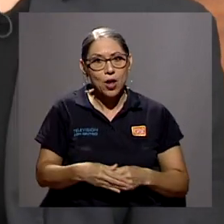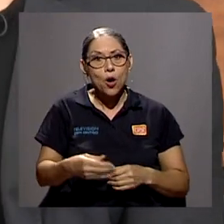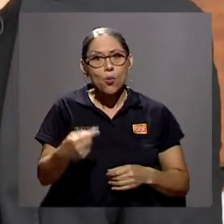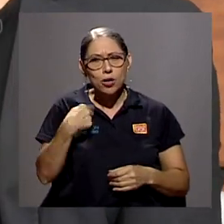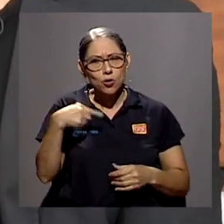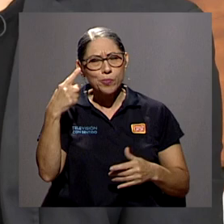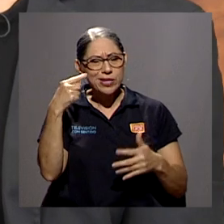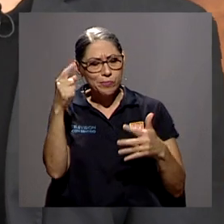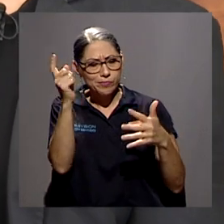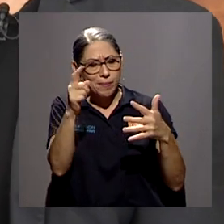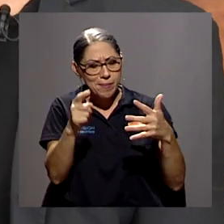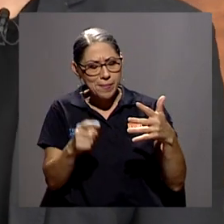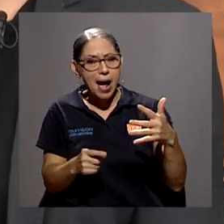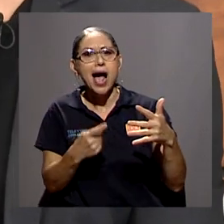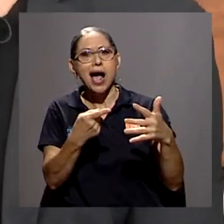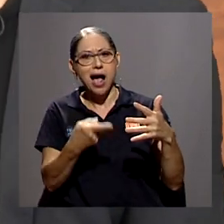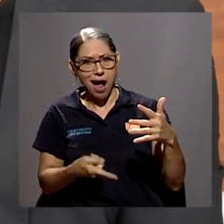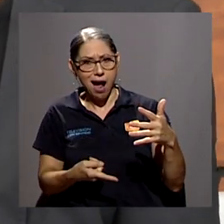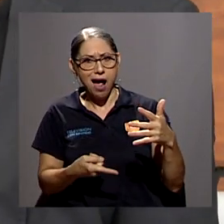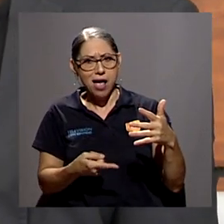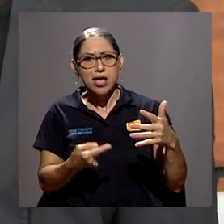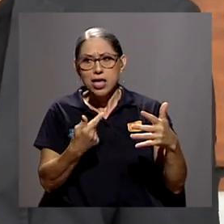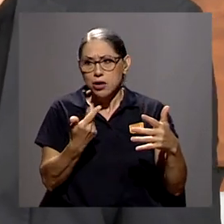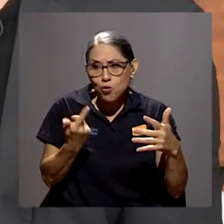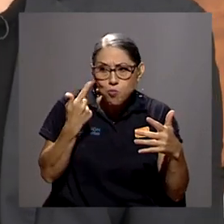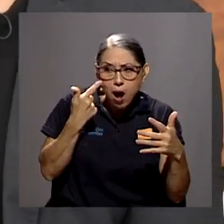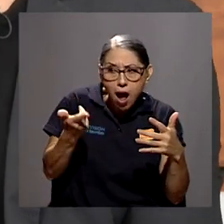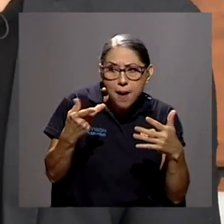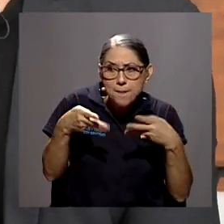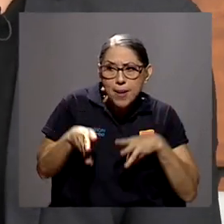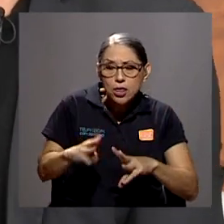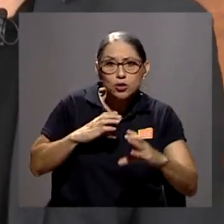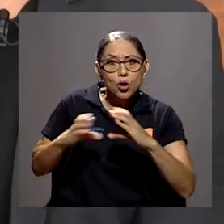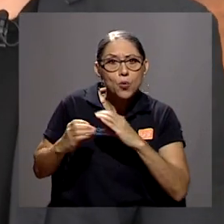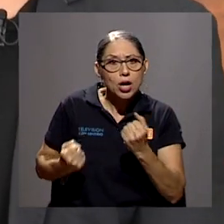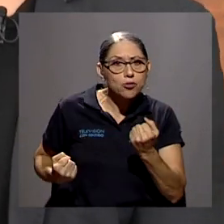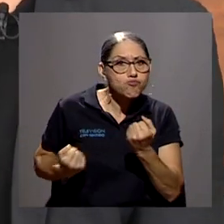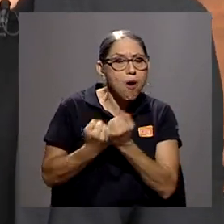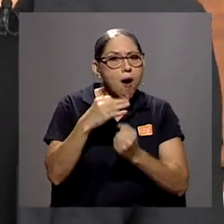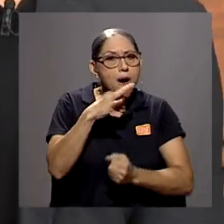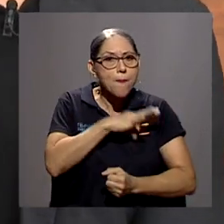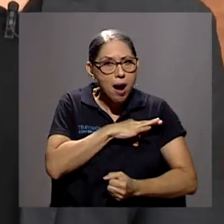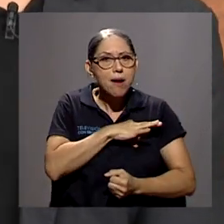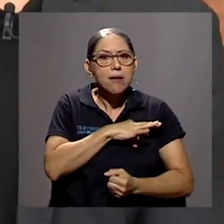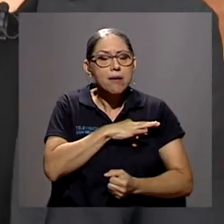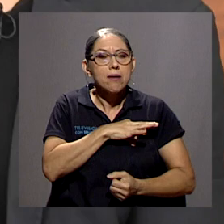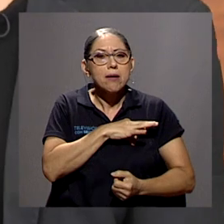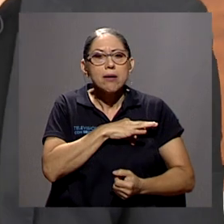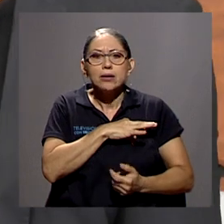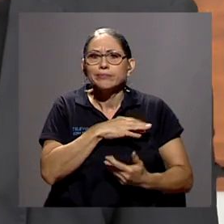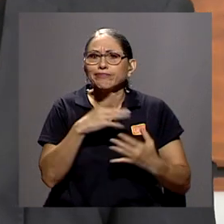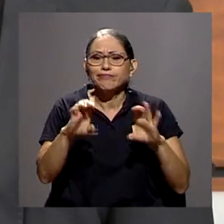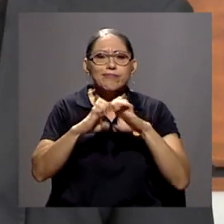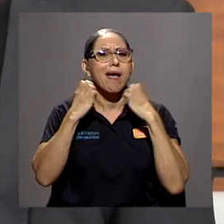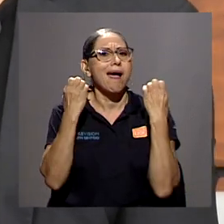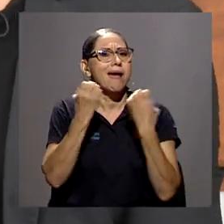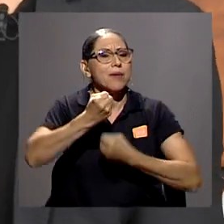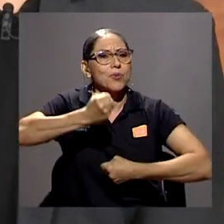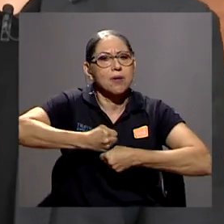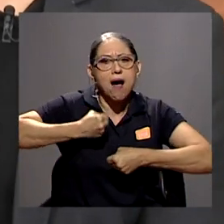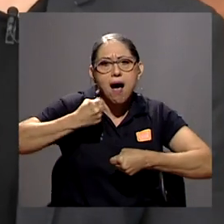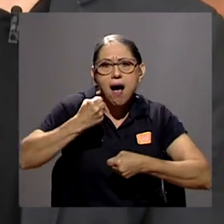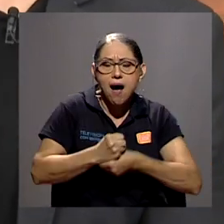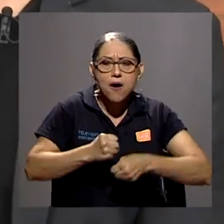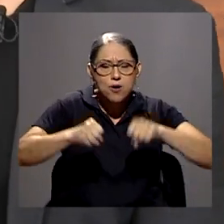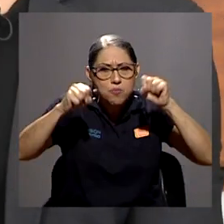pone esas tareas al frente y tiene los medios de comunicación a su favor tiene todo un equipo de trabajo que pueden